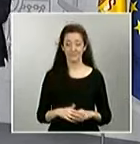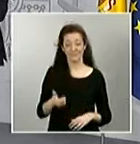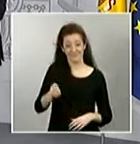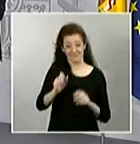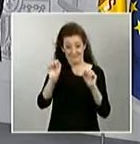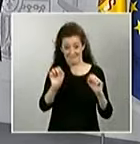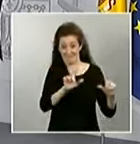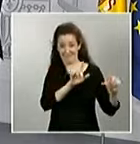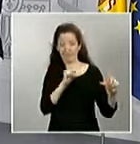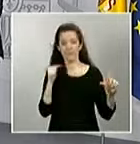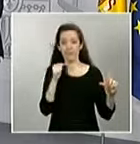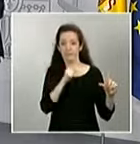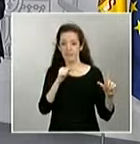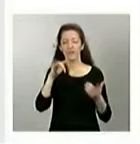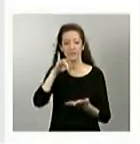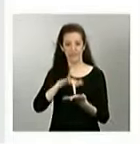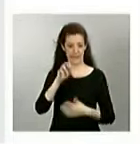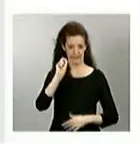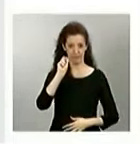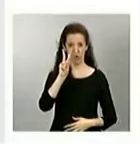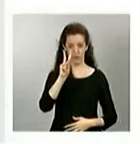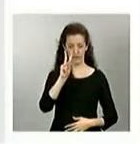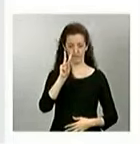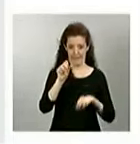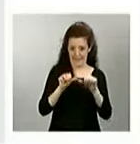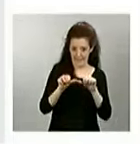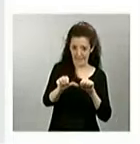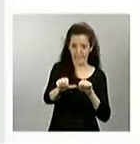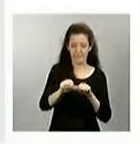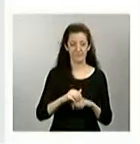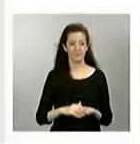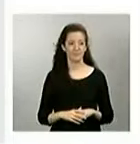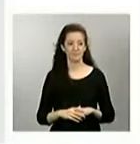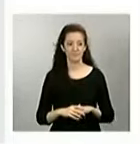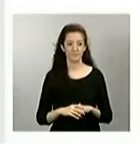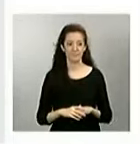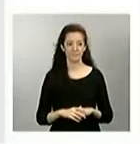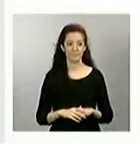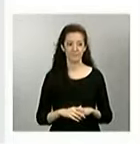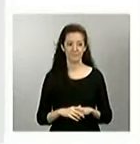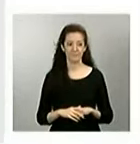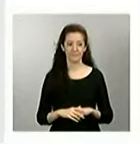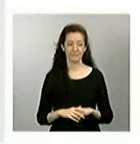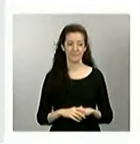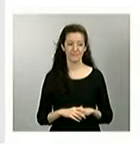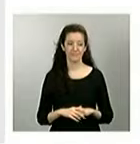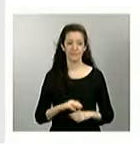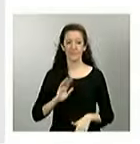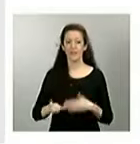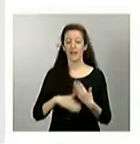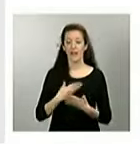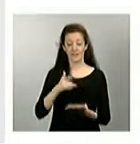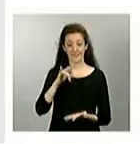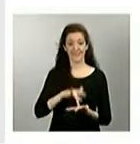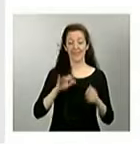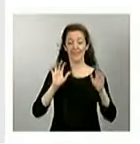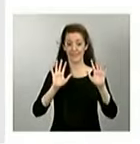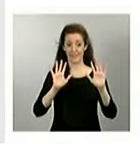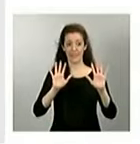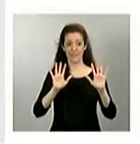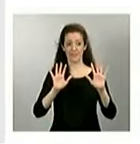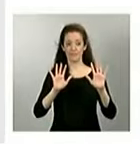a partir del día 12 y como vemos en la primera parte del mes hasta el día 10 lo que tenemos es hasta el día